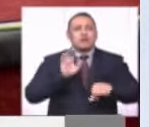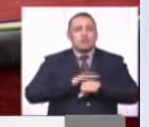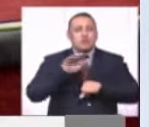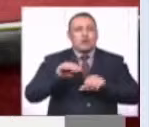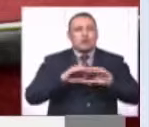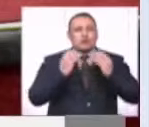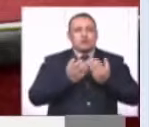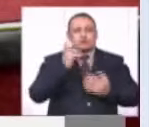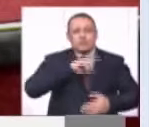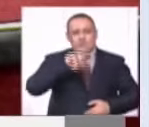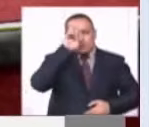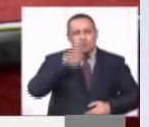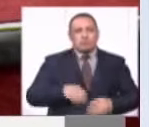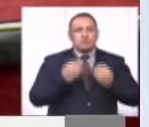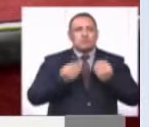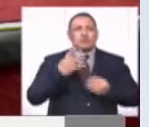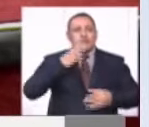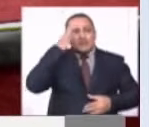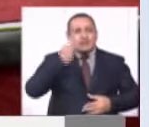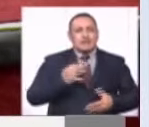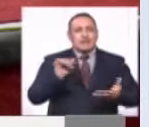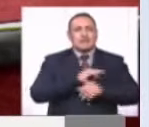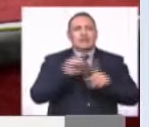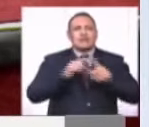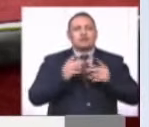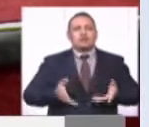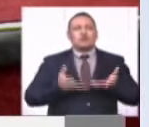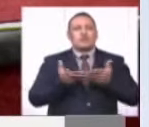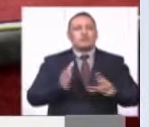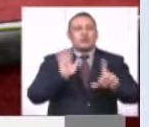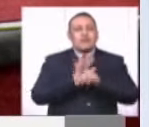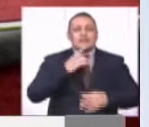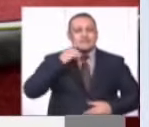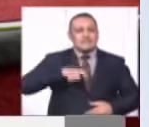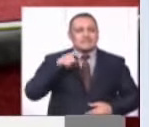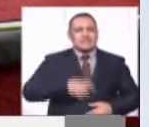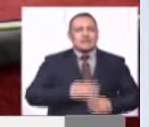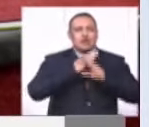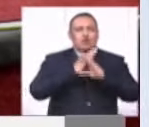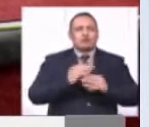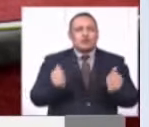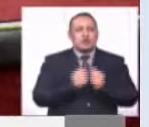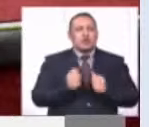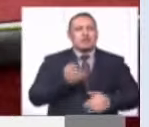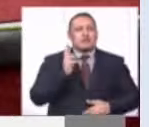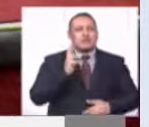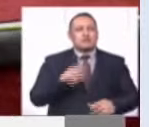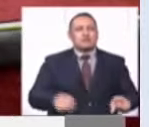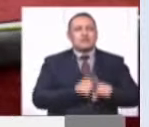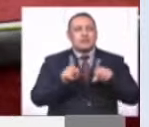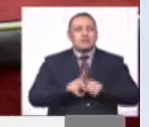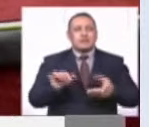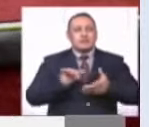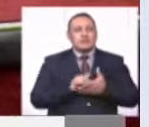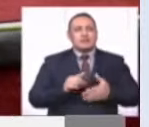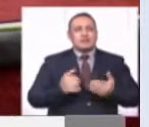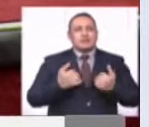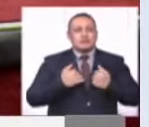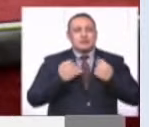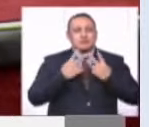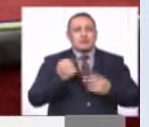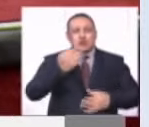al Congreso porque supuestamente no damos las leyes necesarias en contra de la delincuencia.